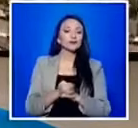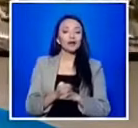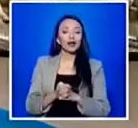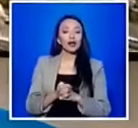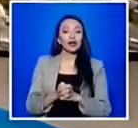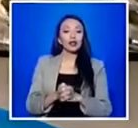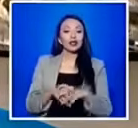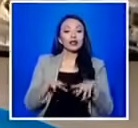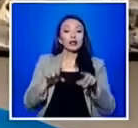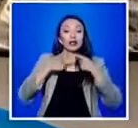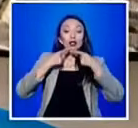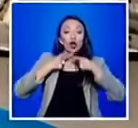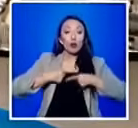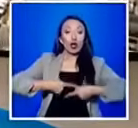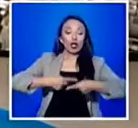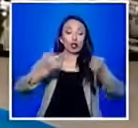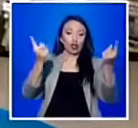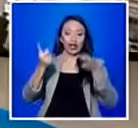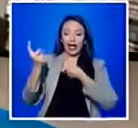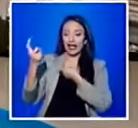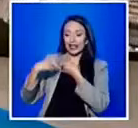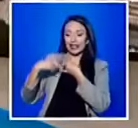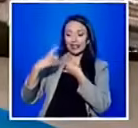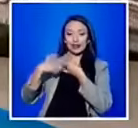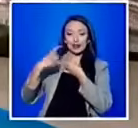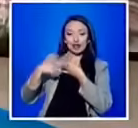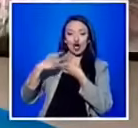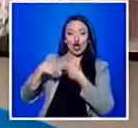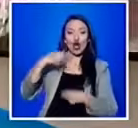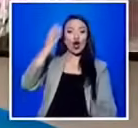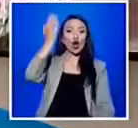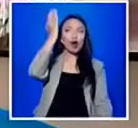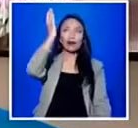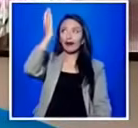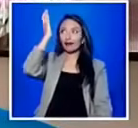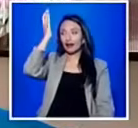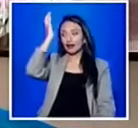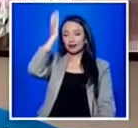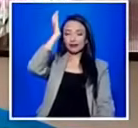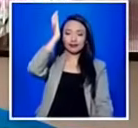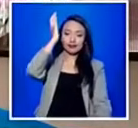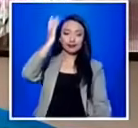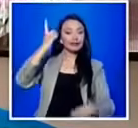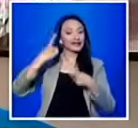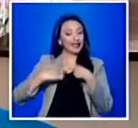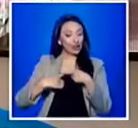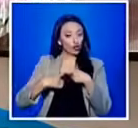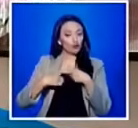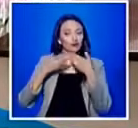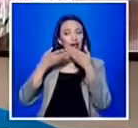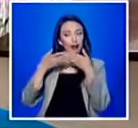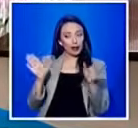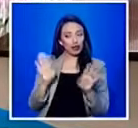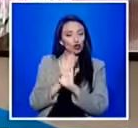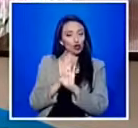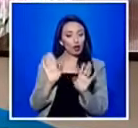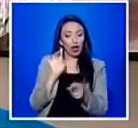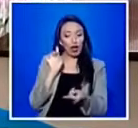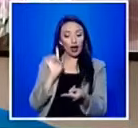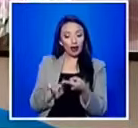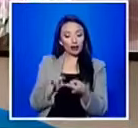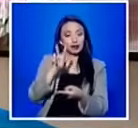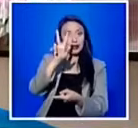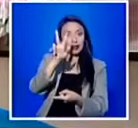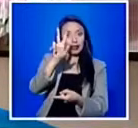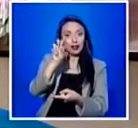la convocatoria para la inscripción de las candidatas a reina de San Francisco de Quito, que ya está abierta y, ojo, será hasta el